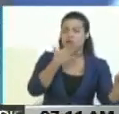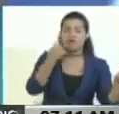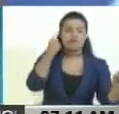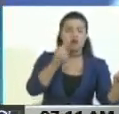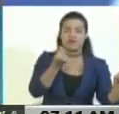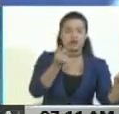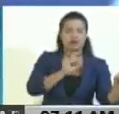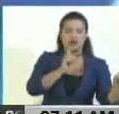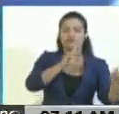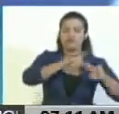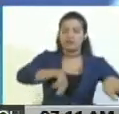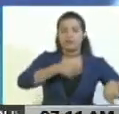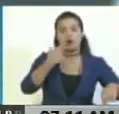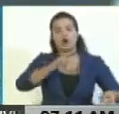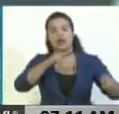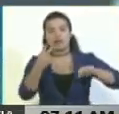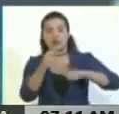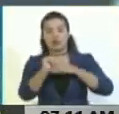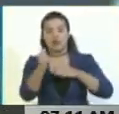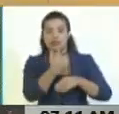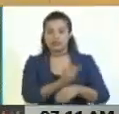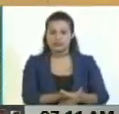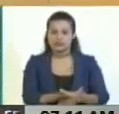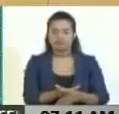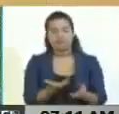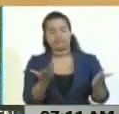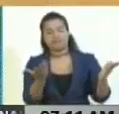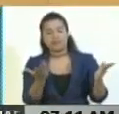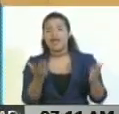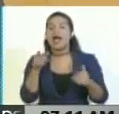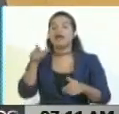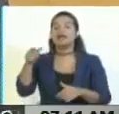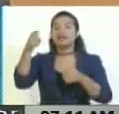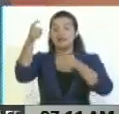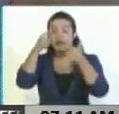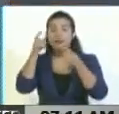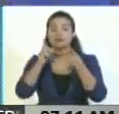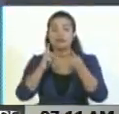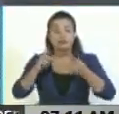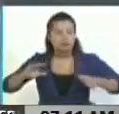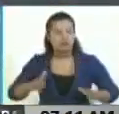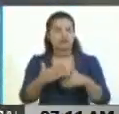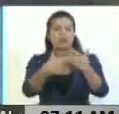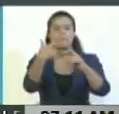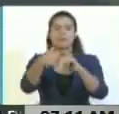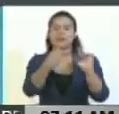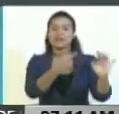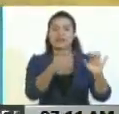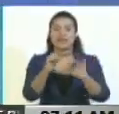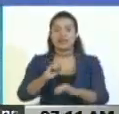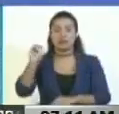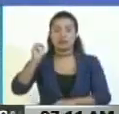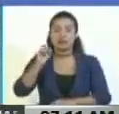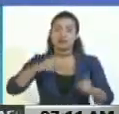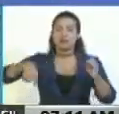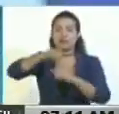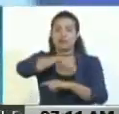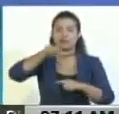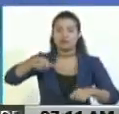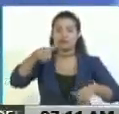República Bolivariana de Venezuela, impulsada por nuestro comandante Chávez y aprobada por más del 70% de los electores en referendo